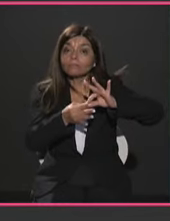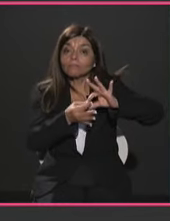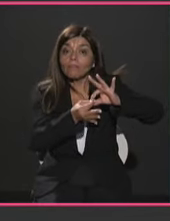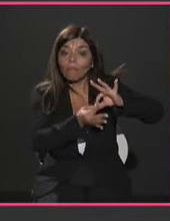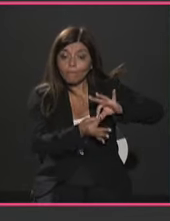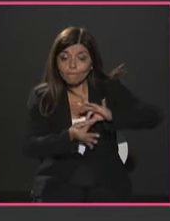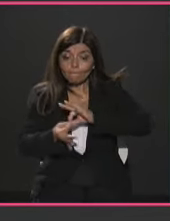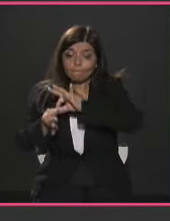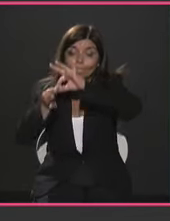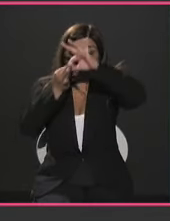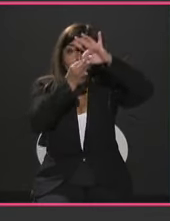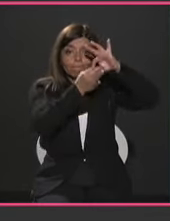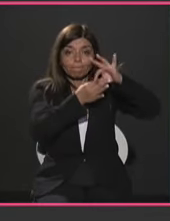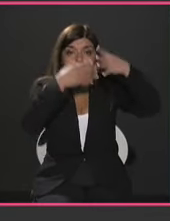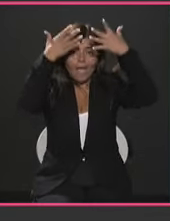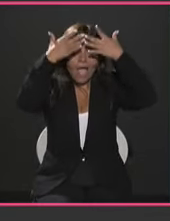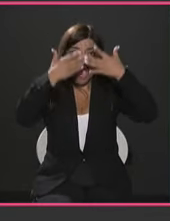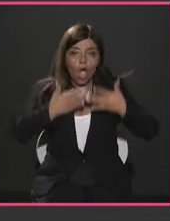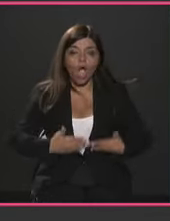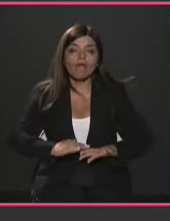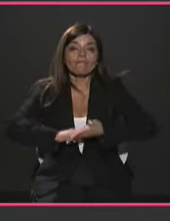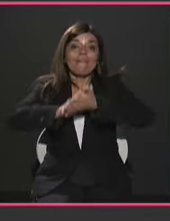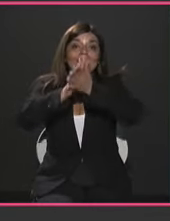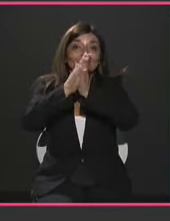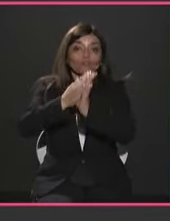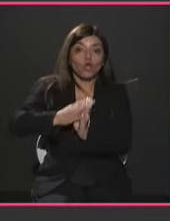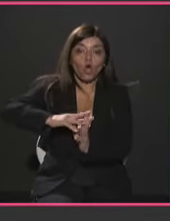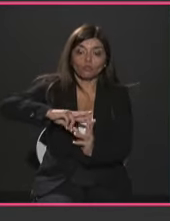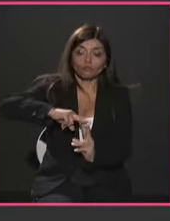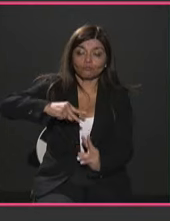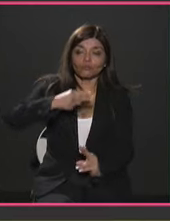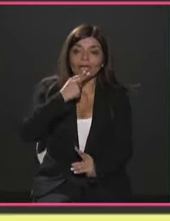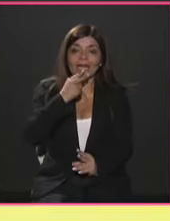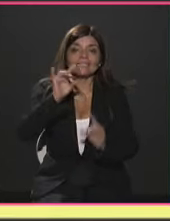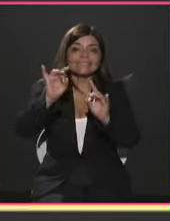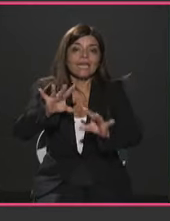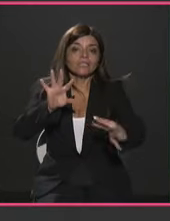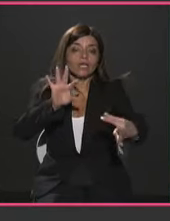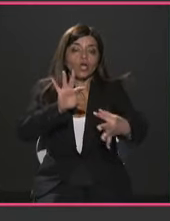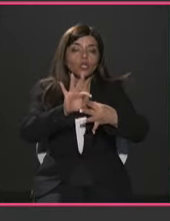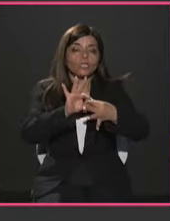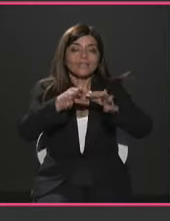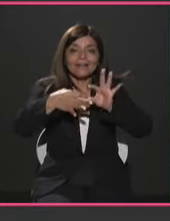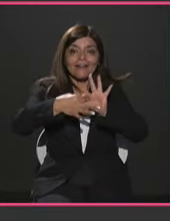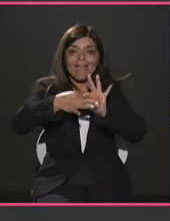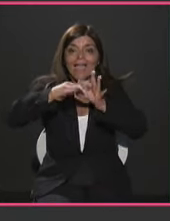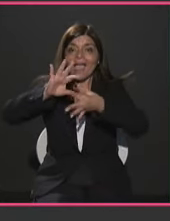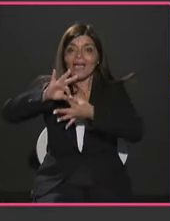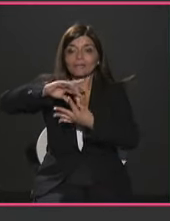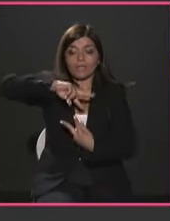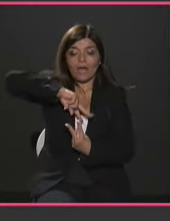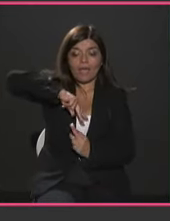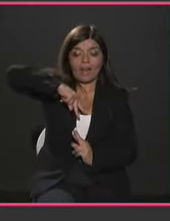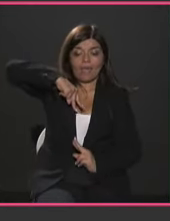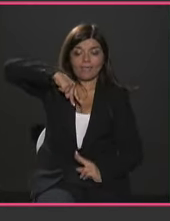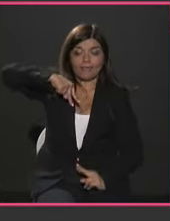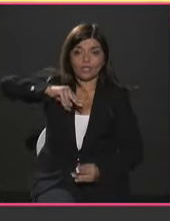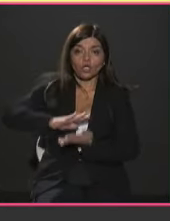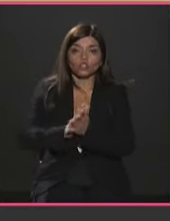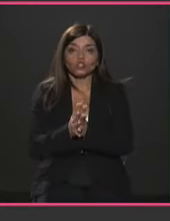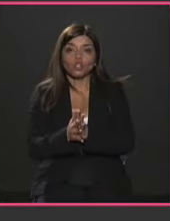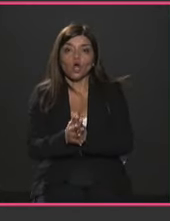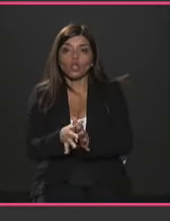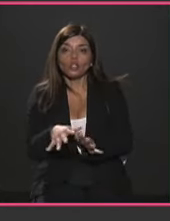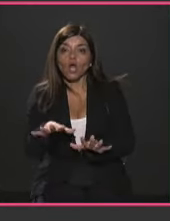Y de todos los otros organismos vivientes así se conecta el ADN Porque todos los organismos vivos en este planeta de